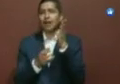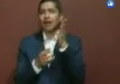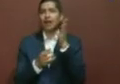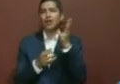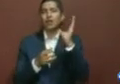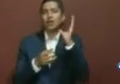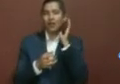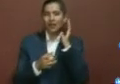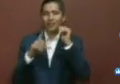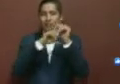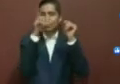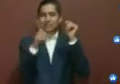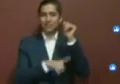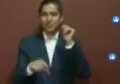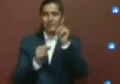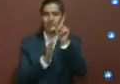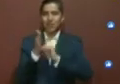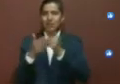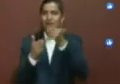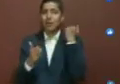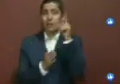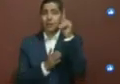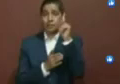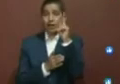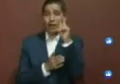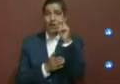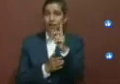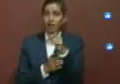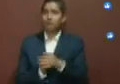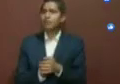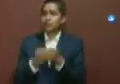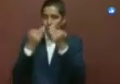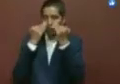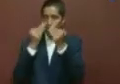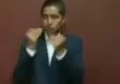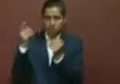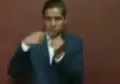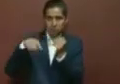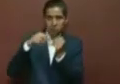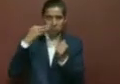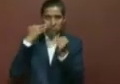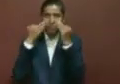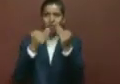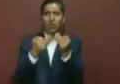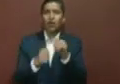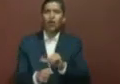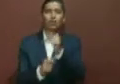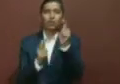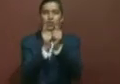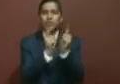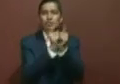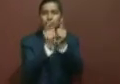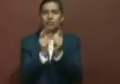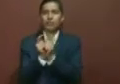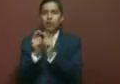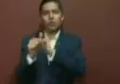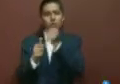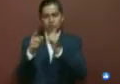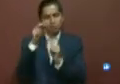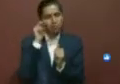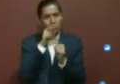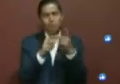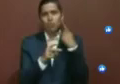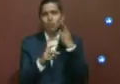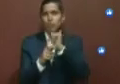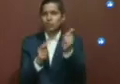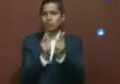Nacional de hace un mes, fue el PRD. Vean cómo están otros, para no referirme a ninguno. Y no